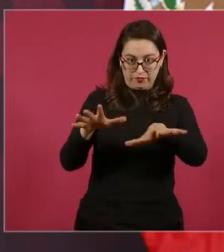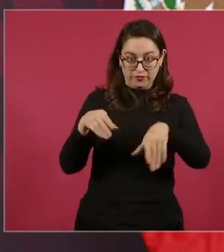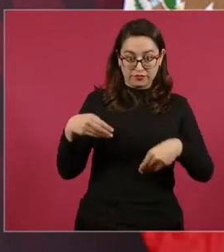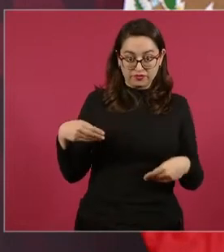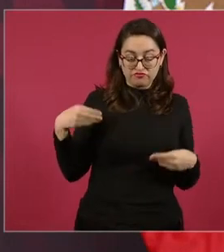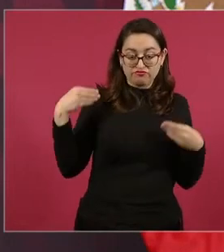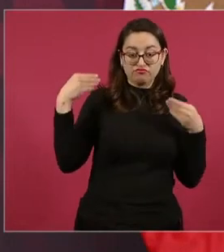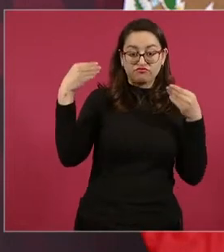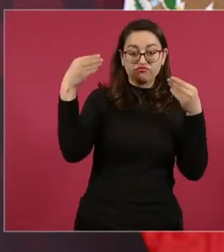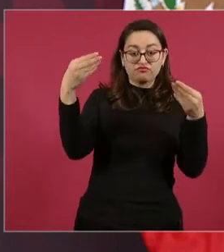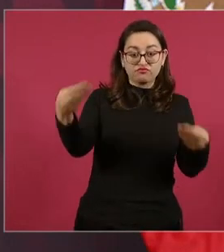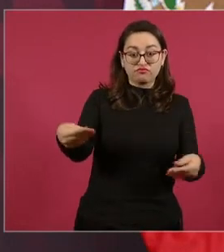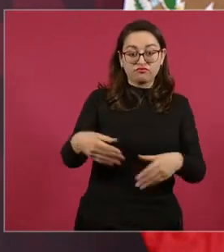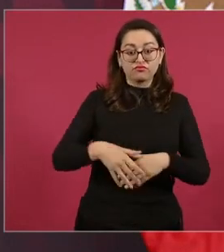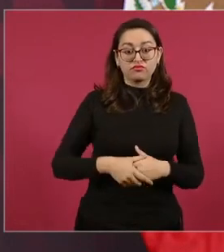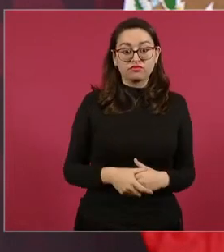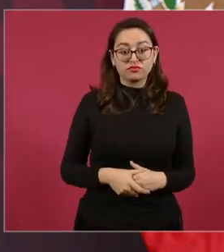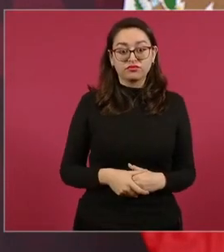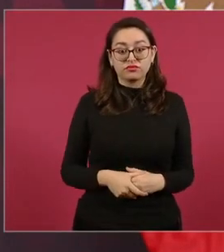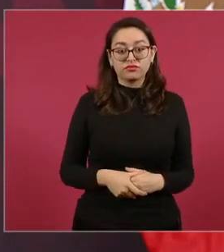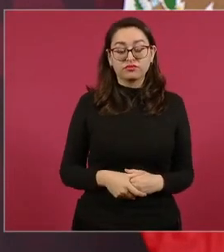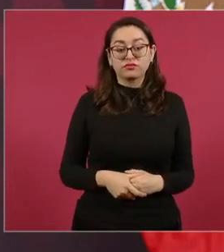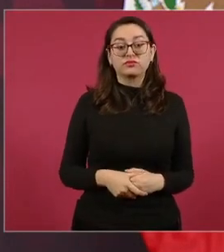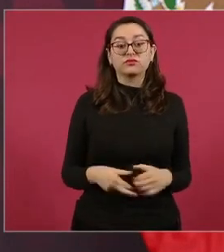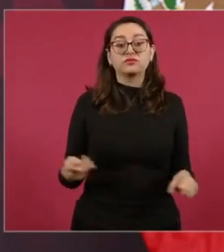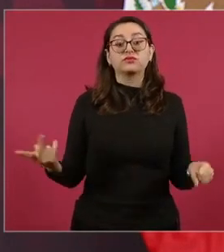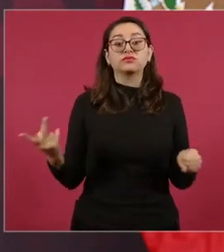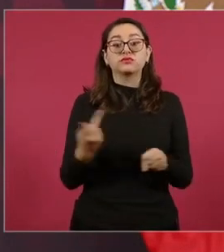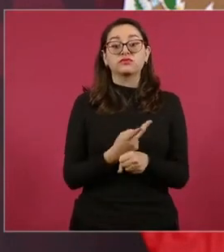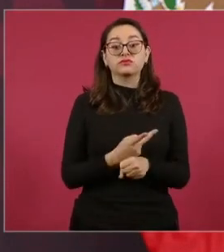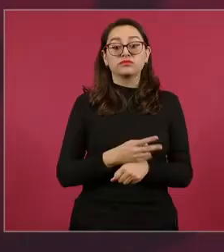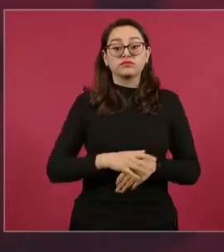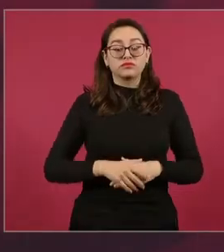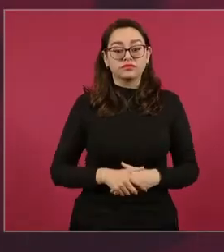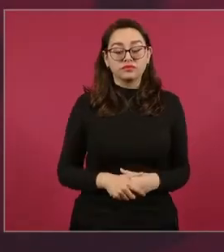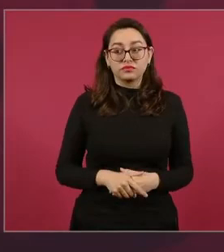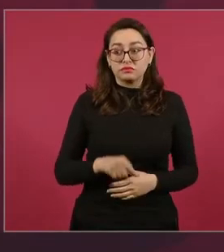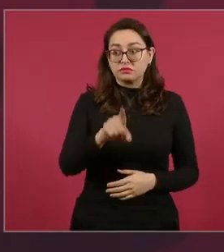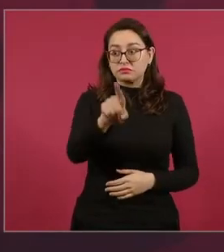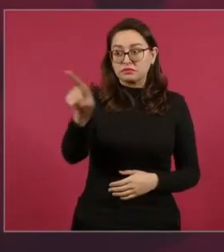Todos les dijeron que ya no querían que yo hablara de esto en la mañana.